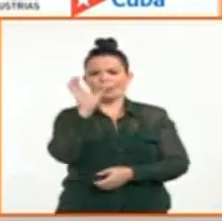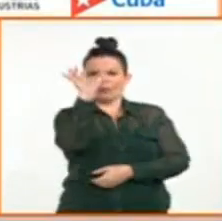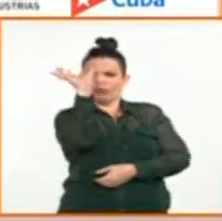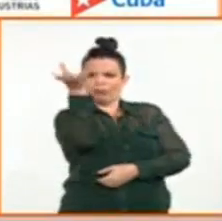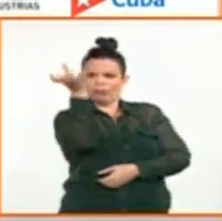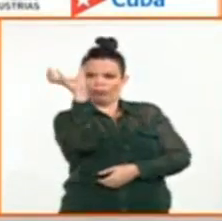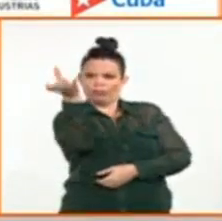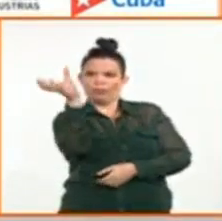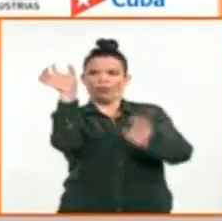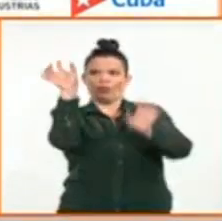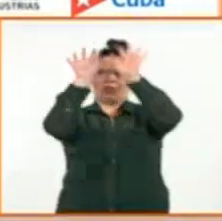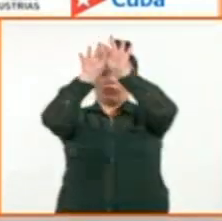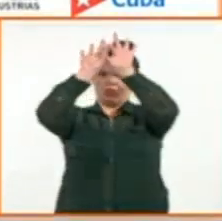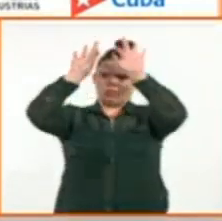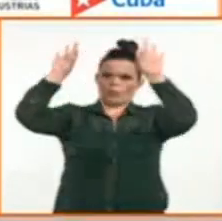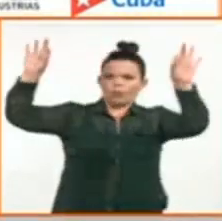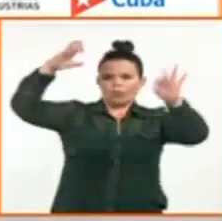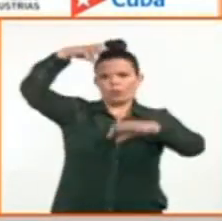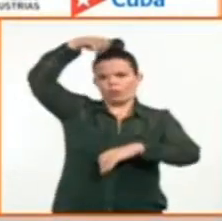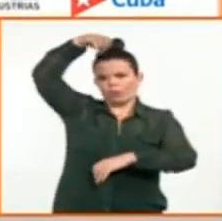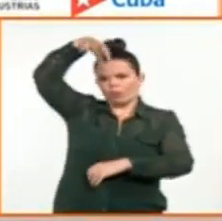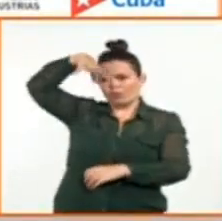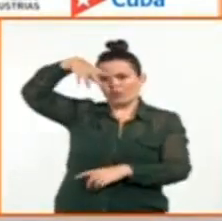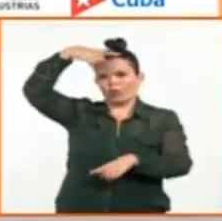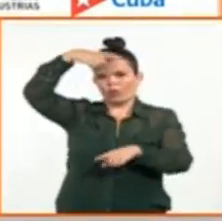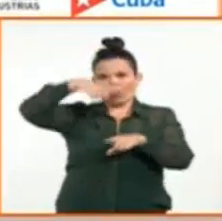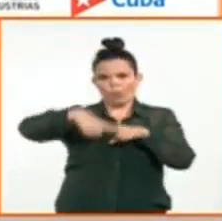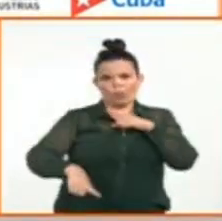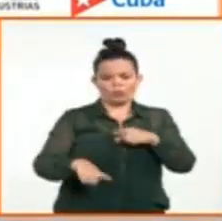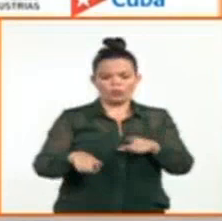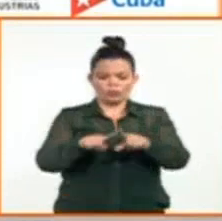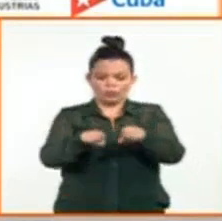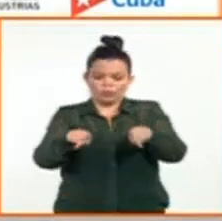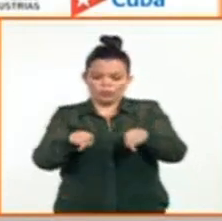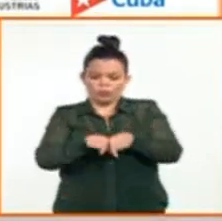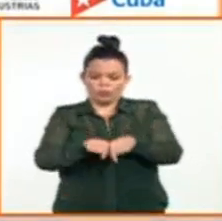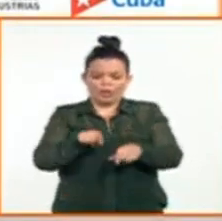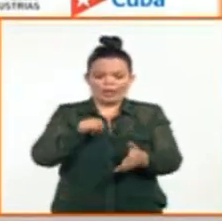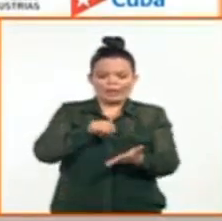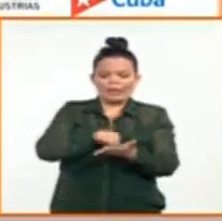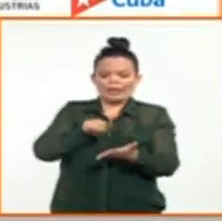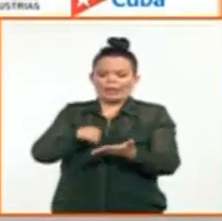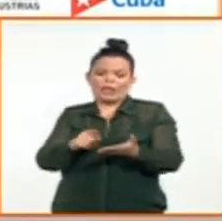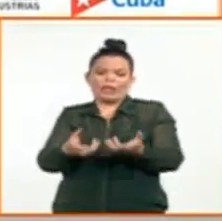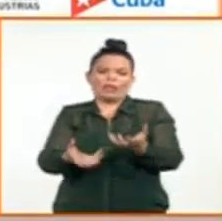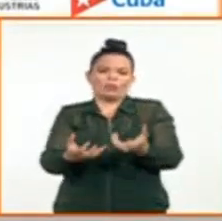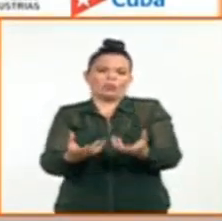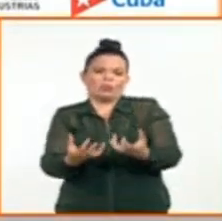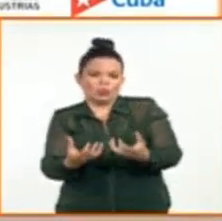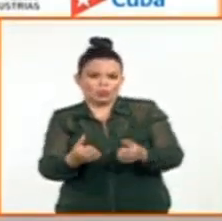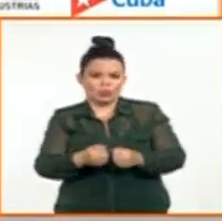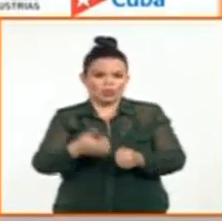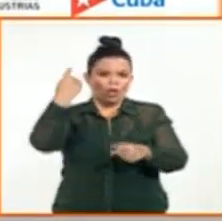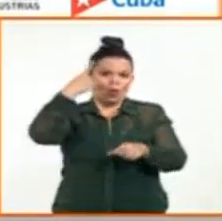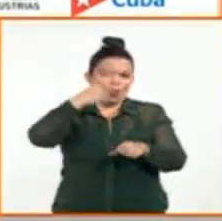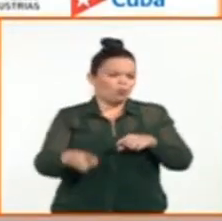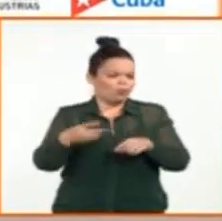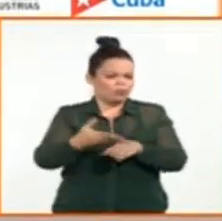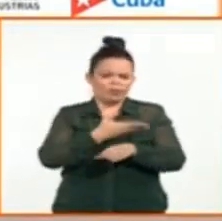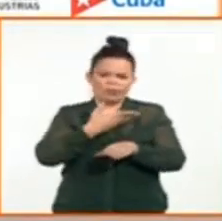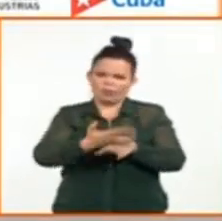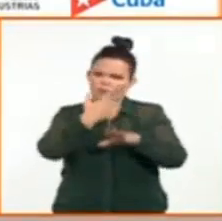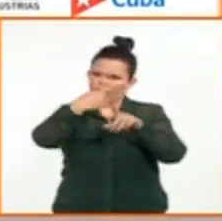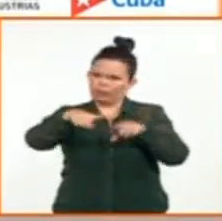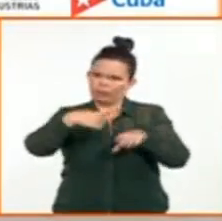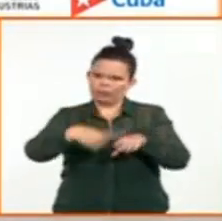cocina LED eficiente, salas de caldera eficiente también. Estas materias primas, por todos estos temas, han estado